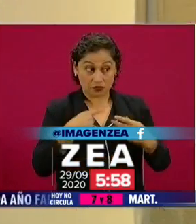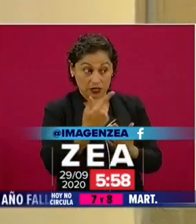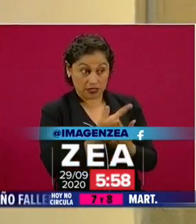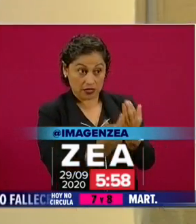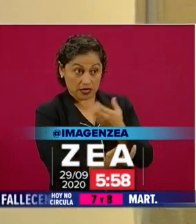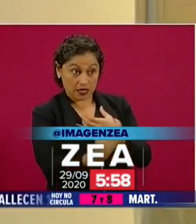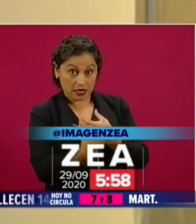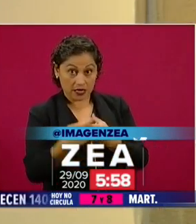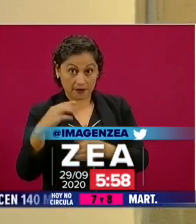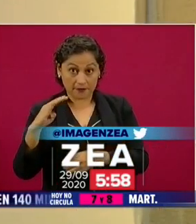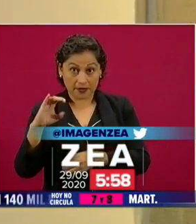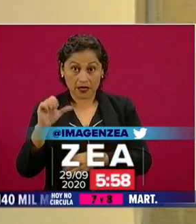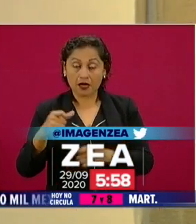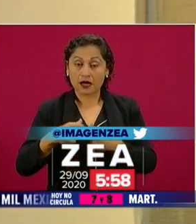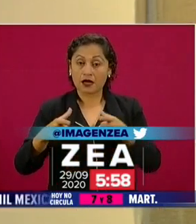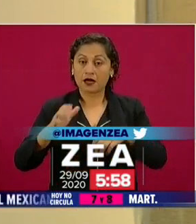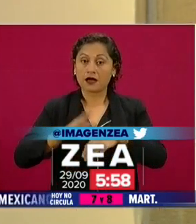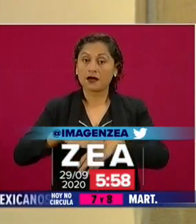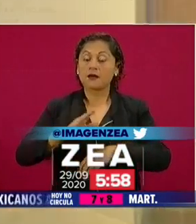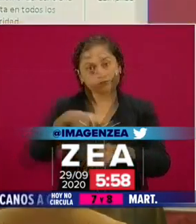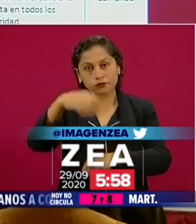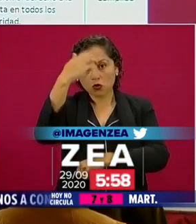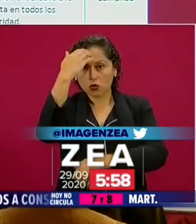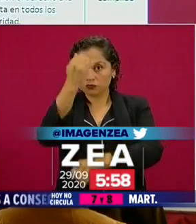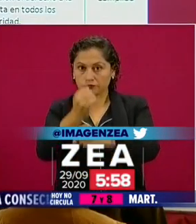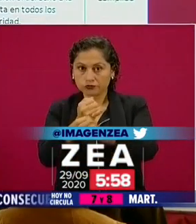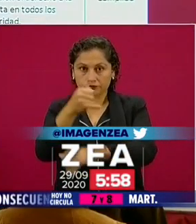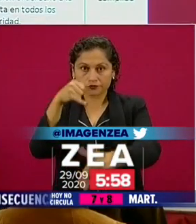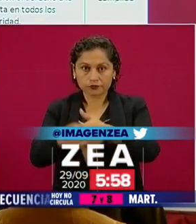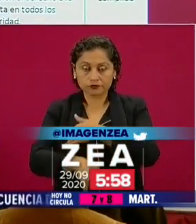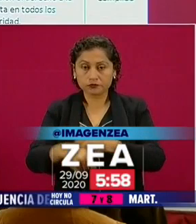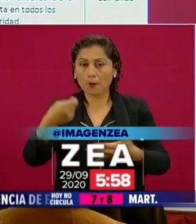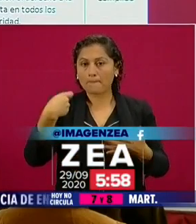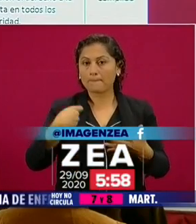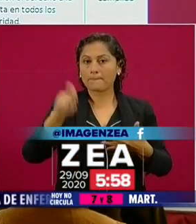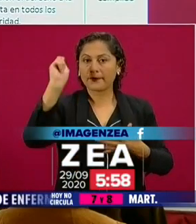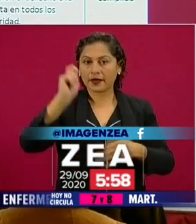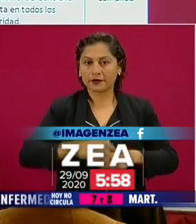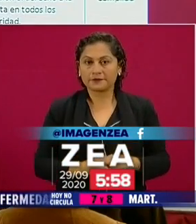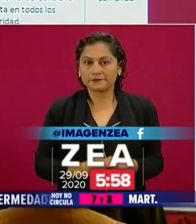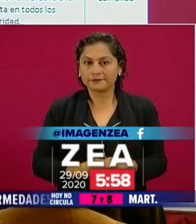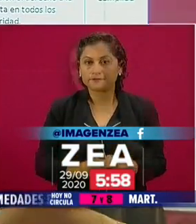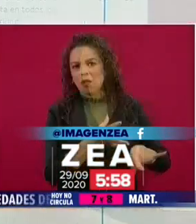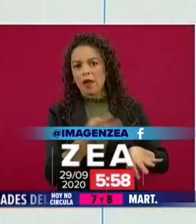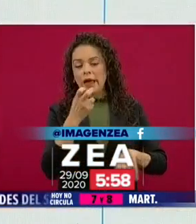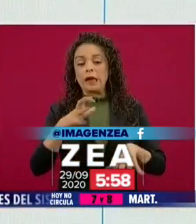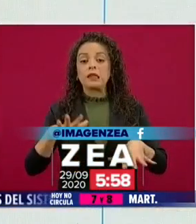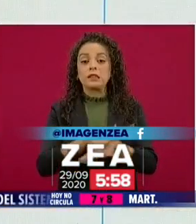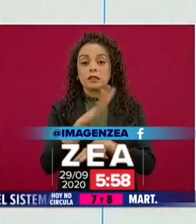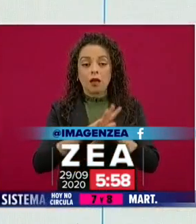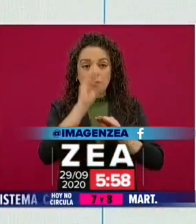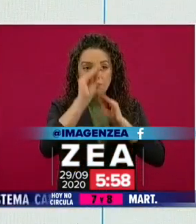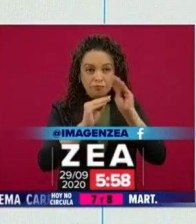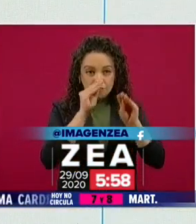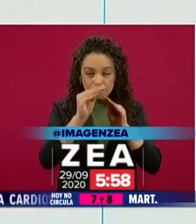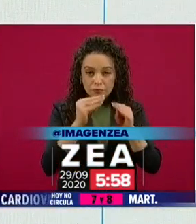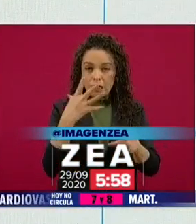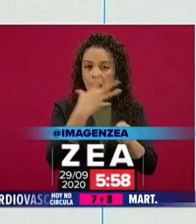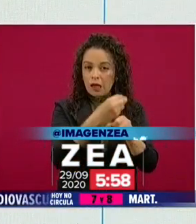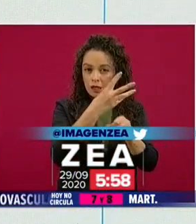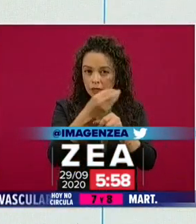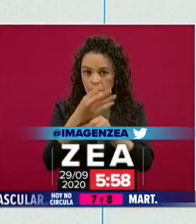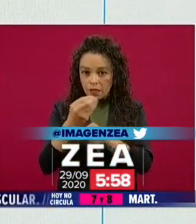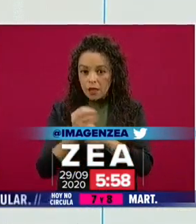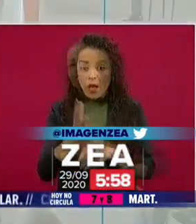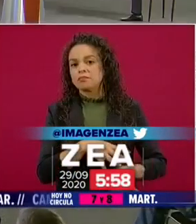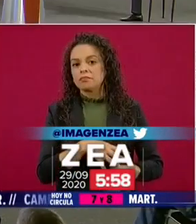a conocer es que ha cumplido con 95 de los 100 compromisos que ofreció al inicio de su mandato. Entre las promesas cumplidas destacó la